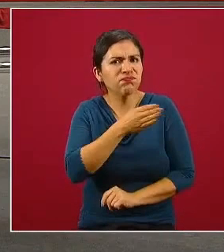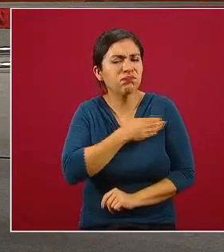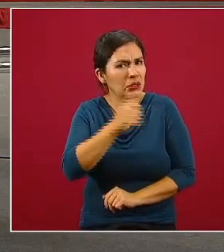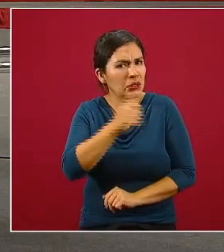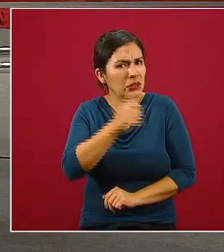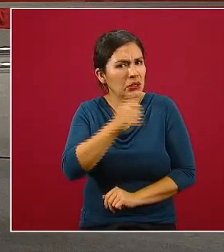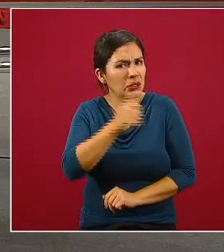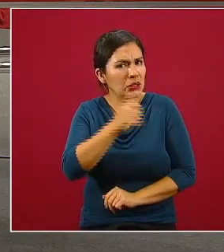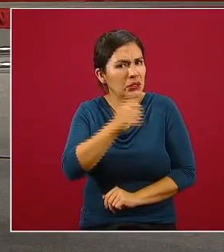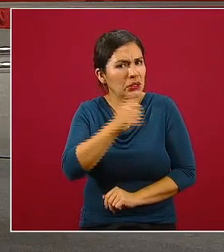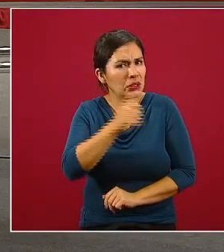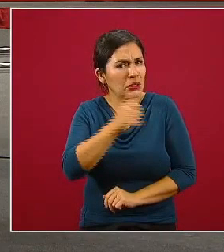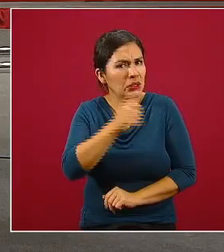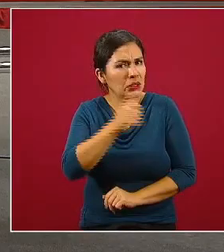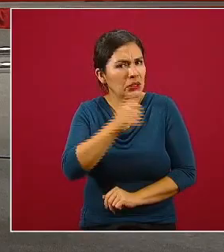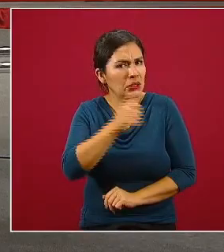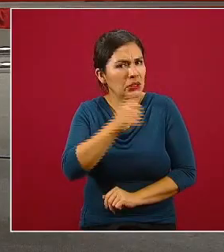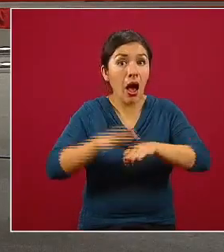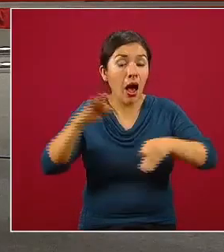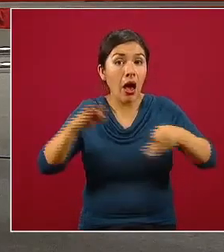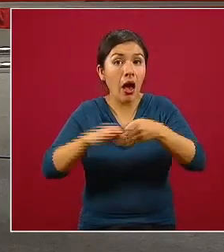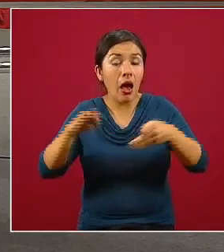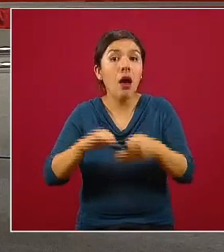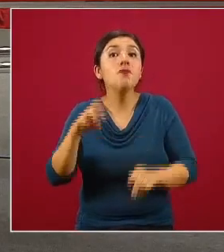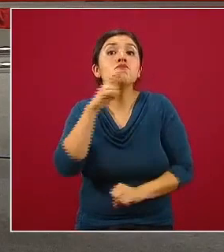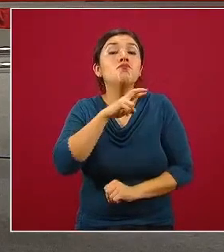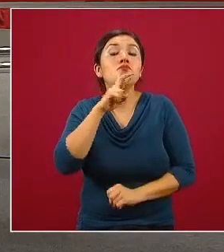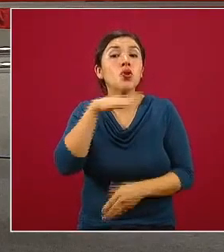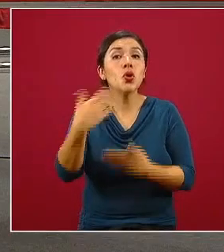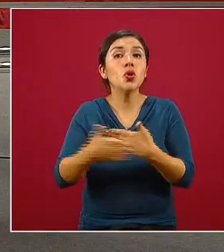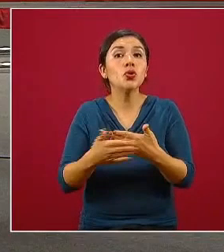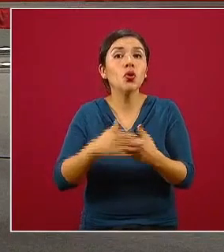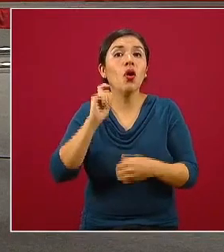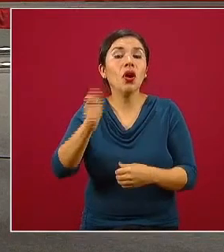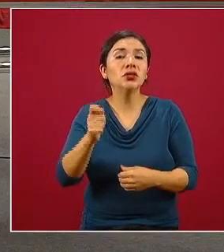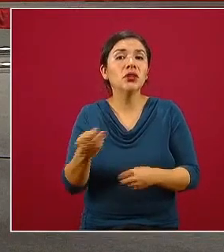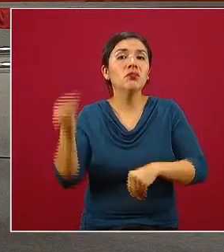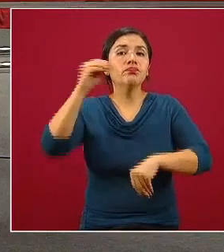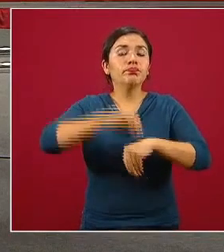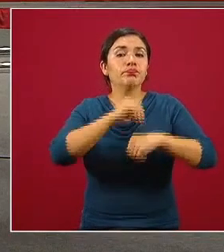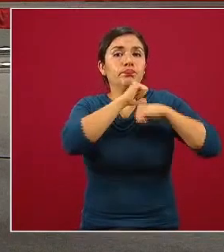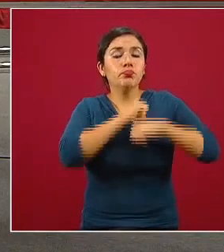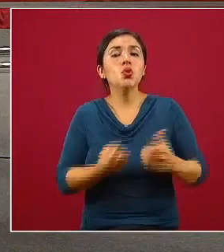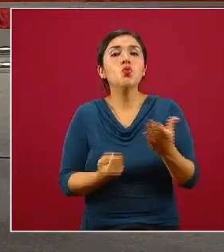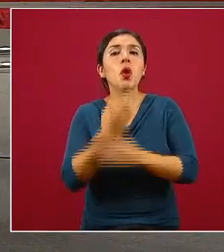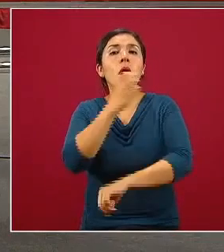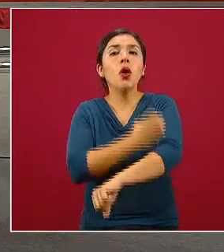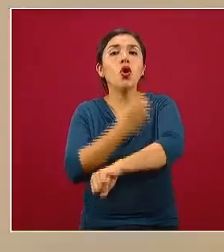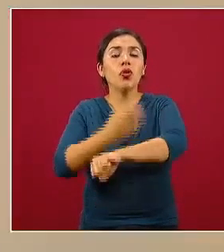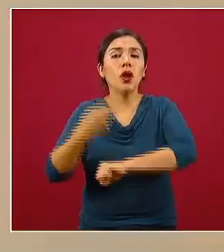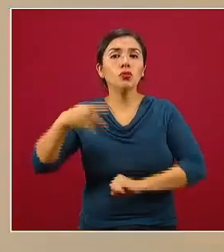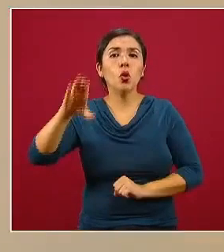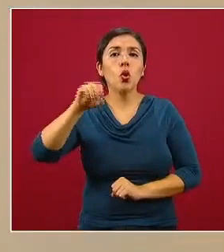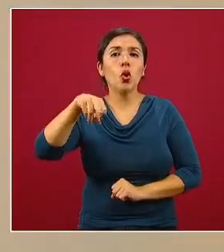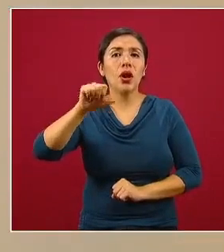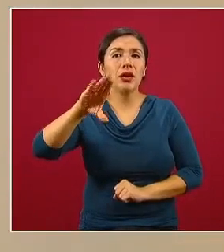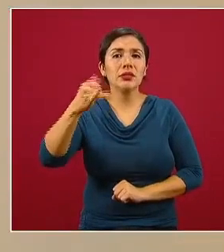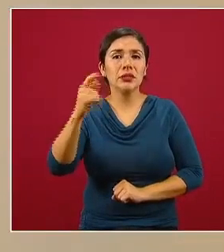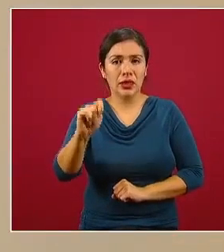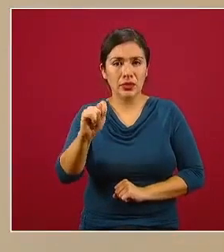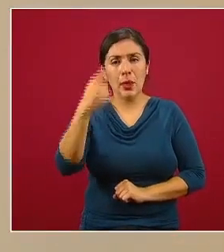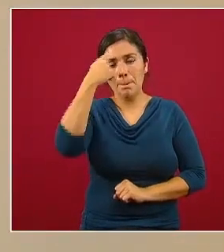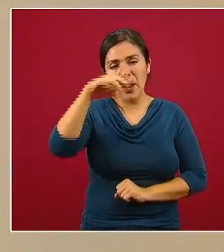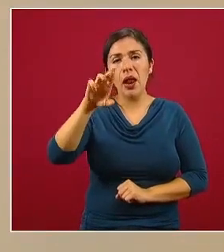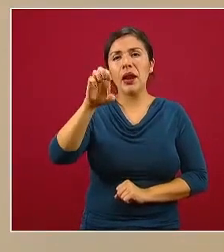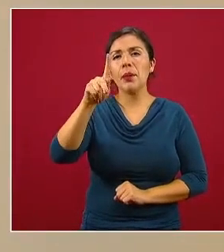estado trabajando activamente y que pronto será la titular de una nueva coordinación del CONACYT, la coordinación de